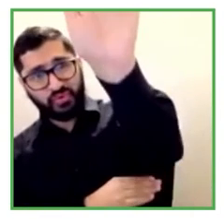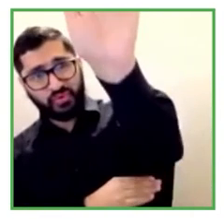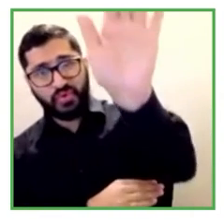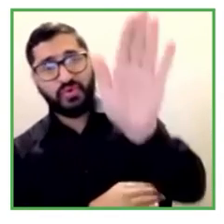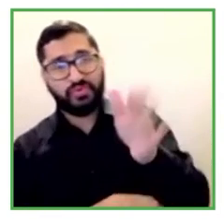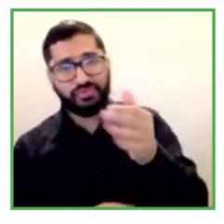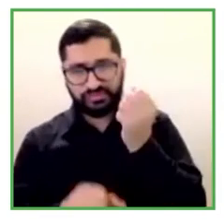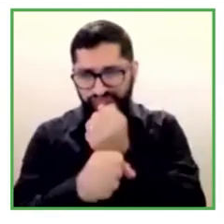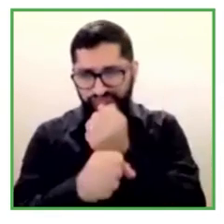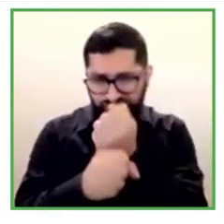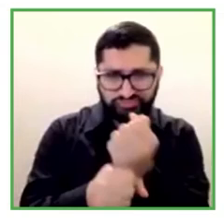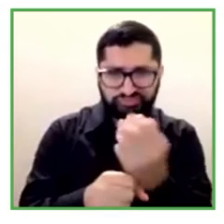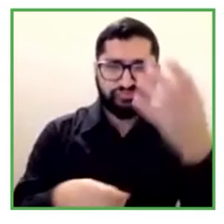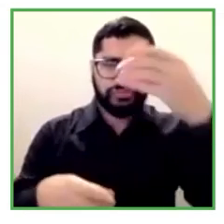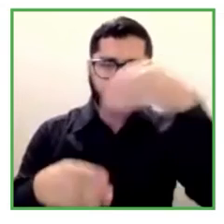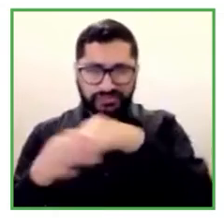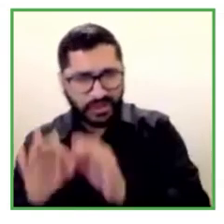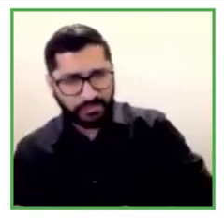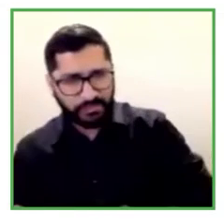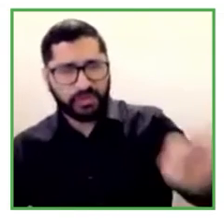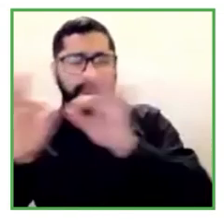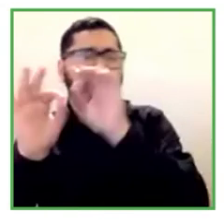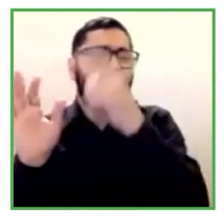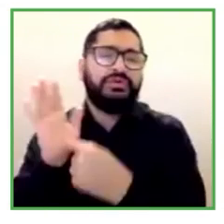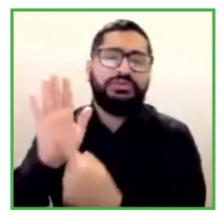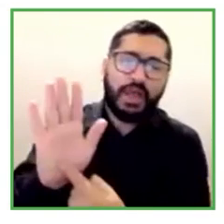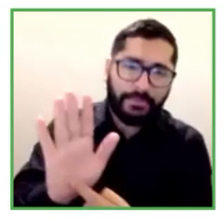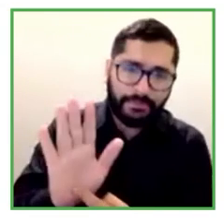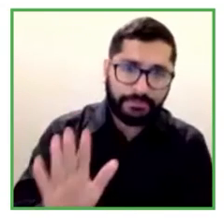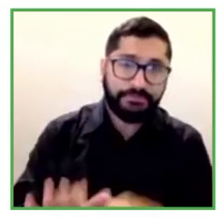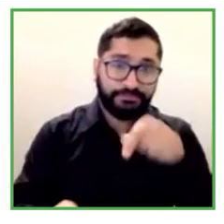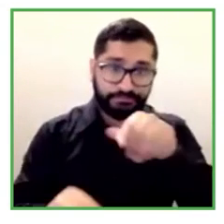caso del banco, nosotros ya habíamos establecido